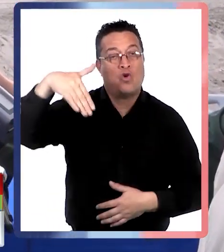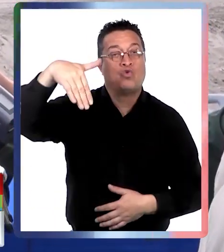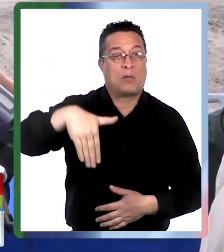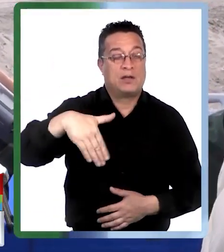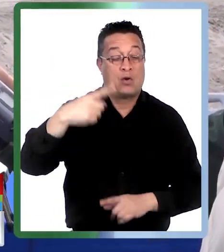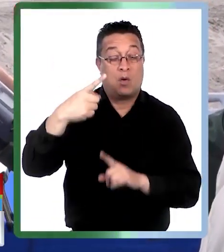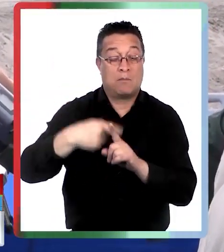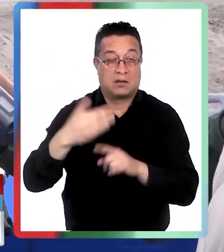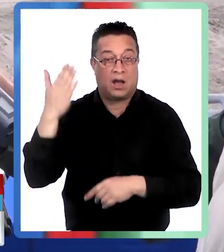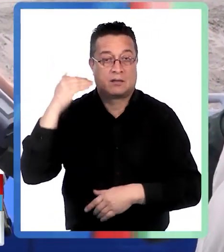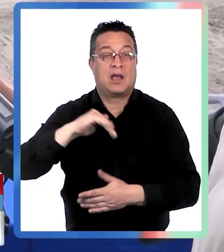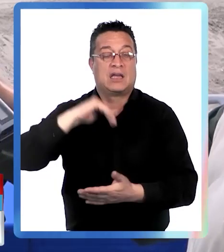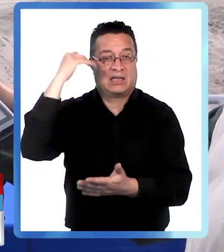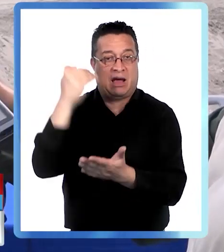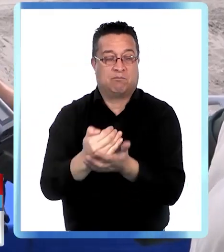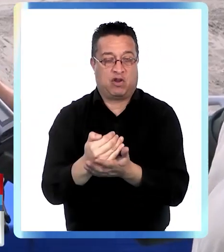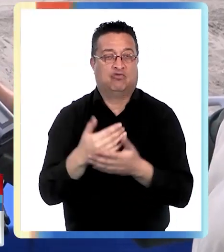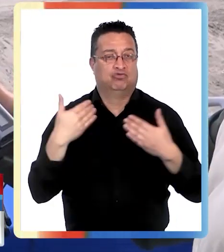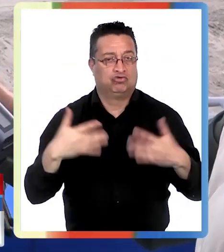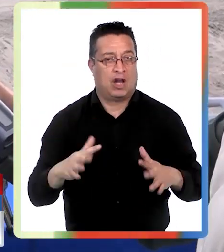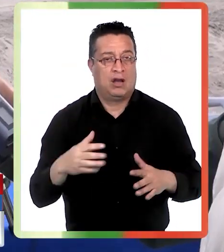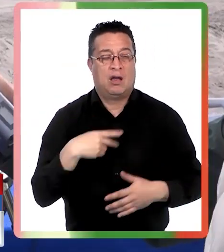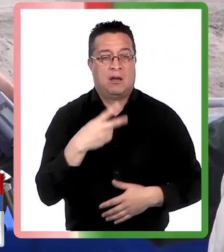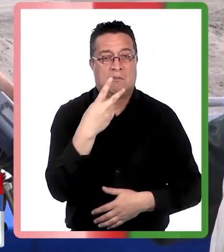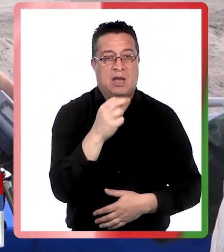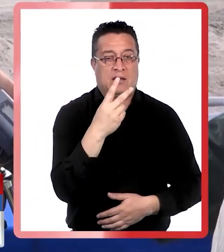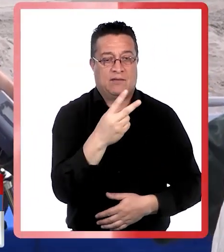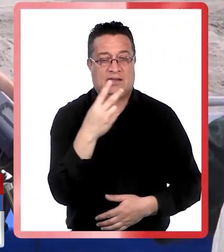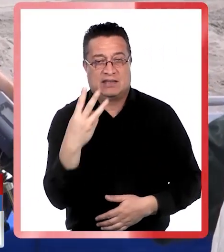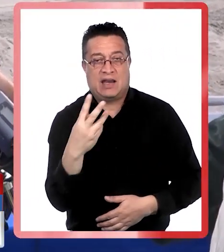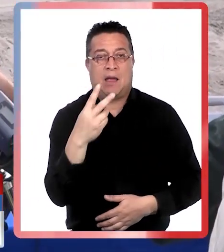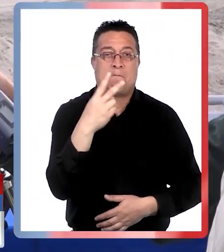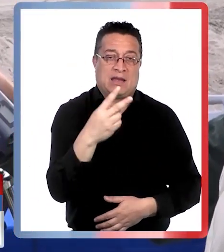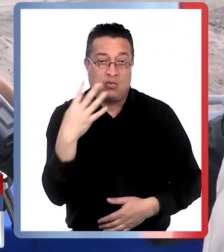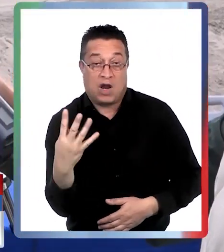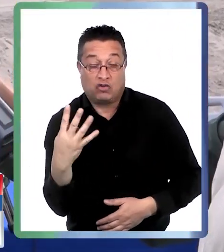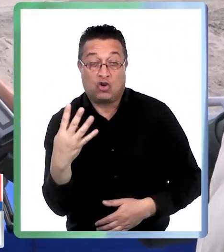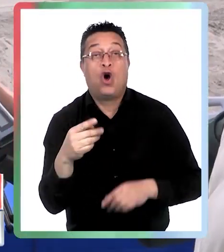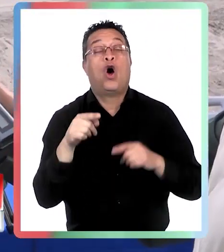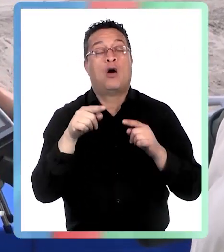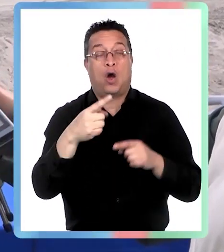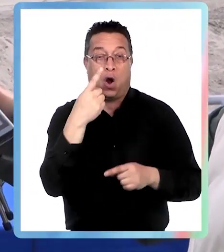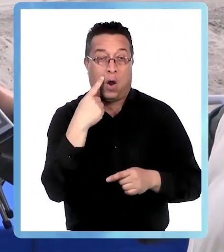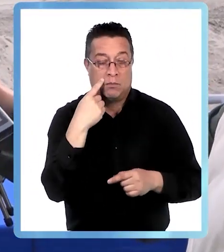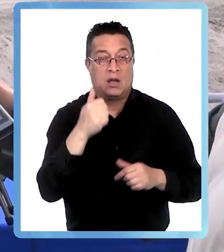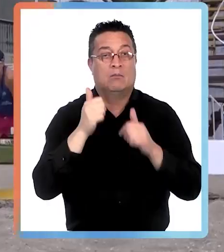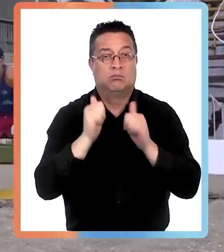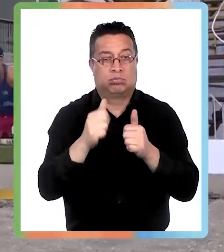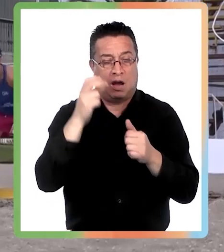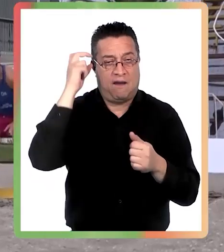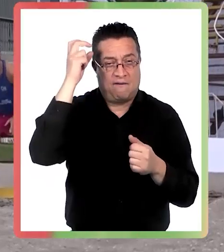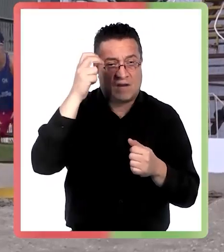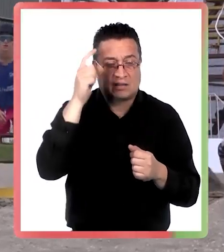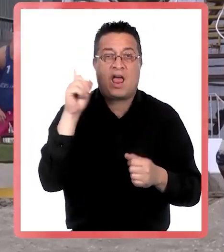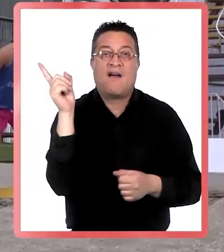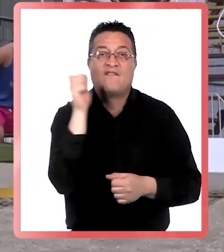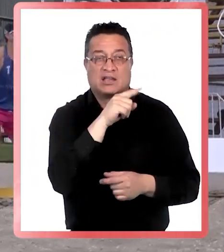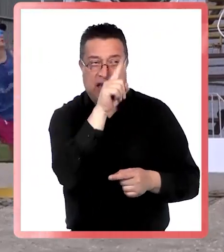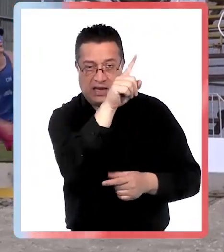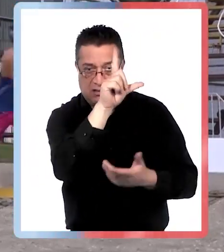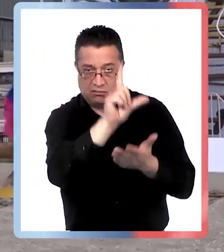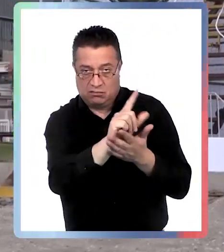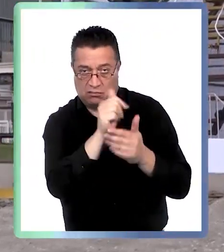un mes atrás salimos campeones de la temporada 2023 2024 masculino ganándole a Brasil en la final en